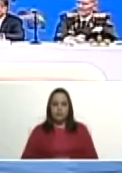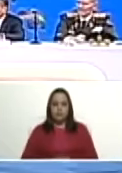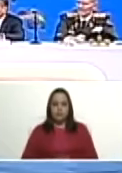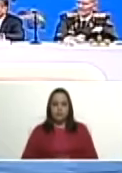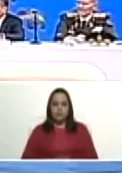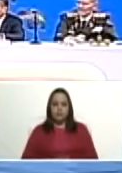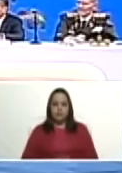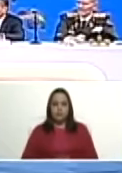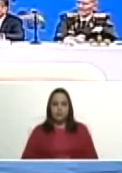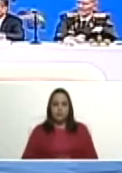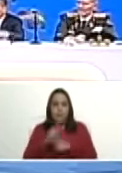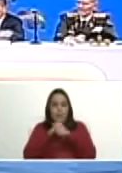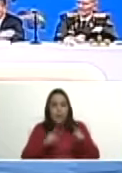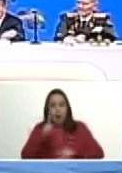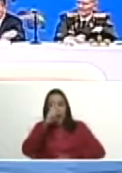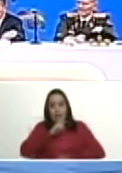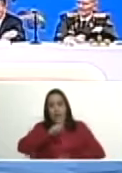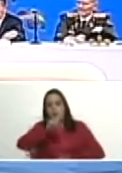Pero es en